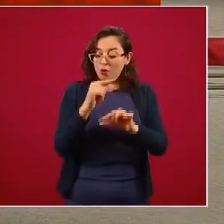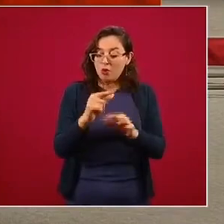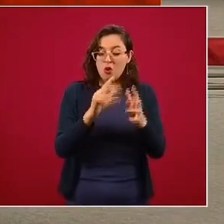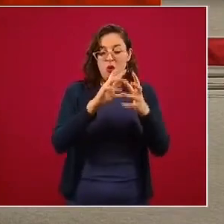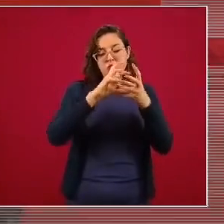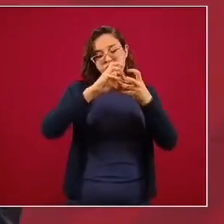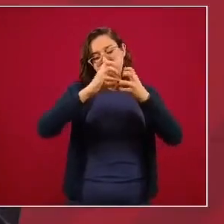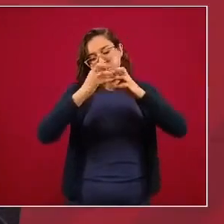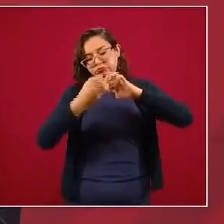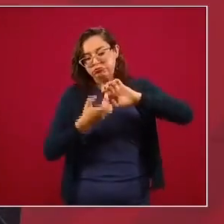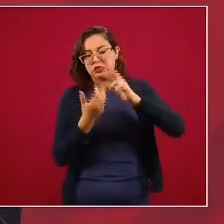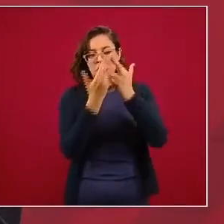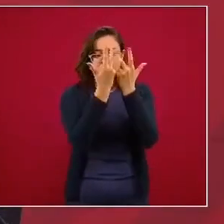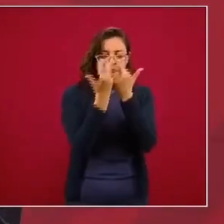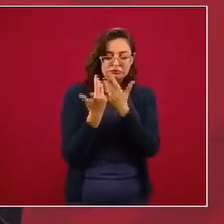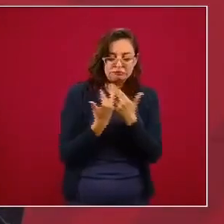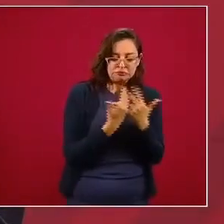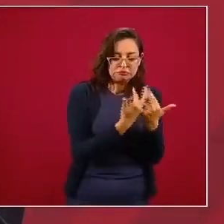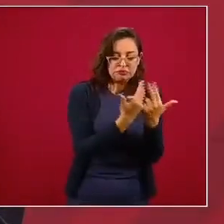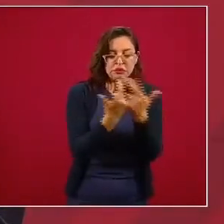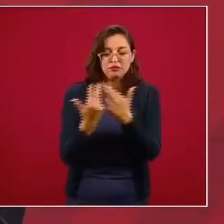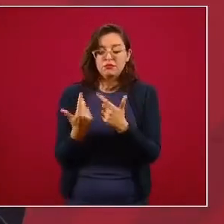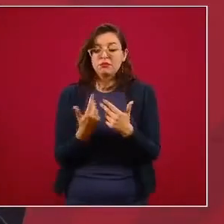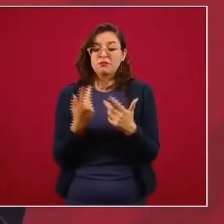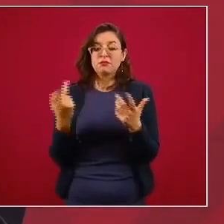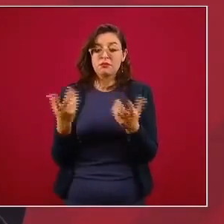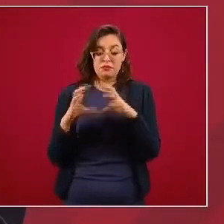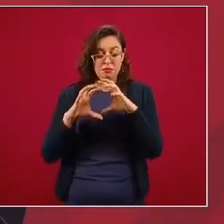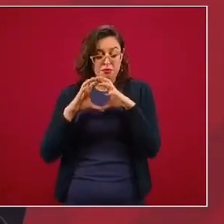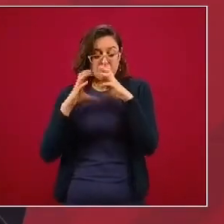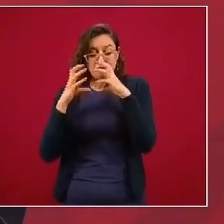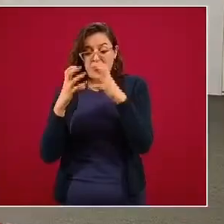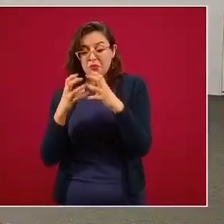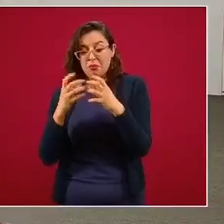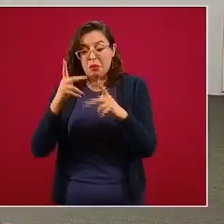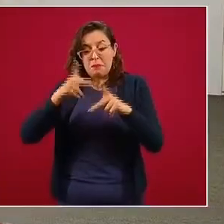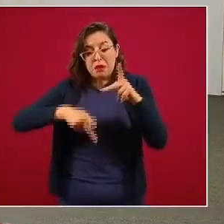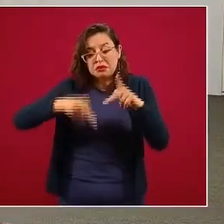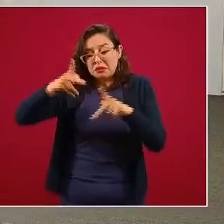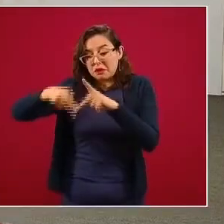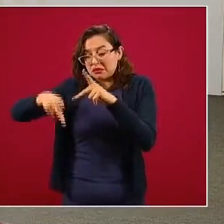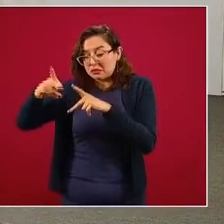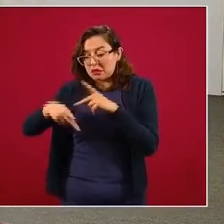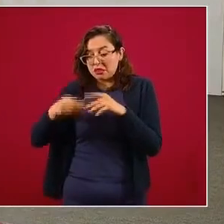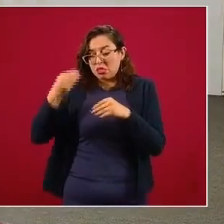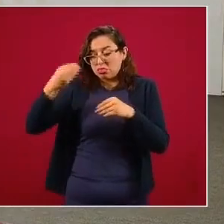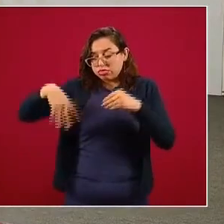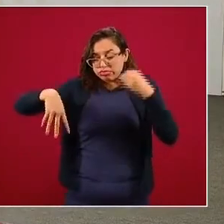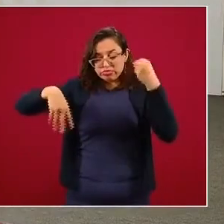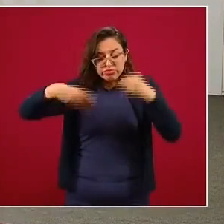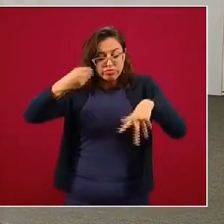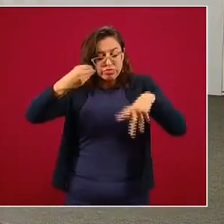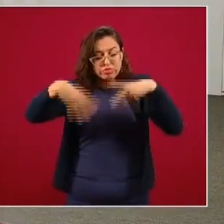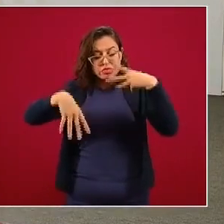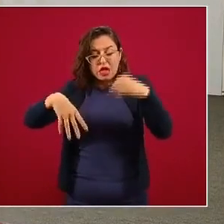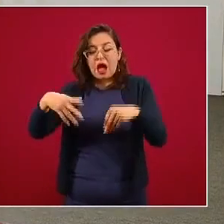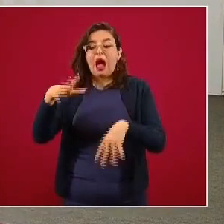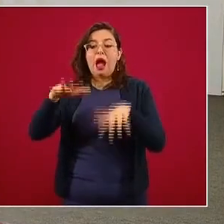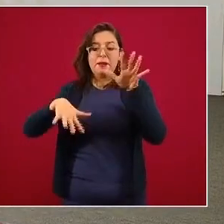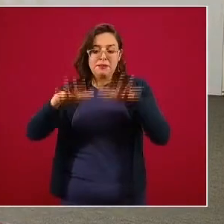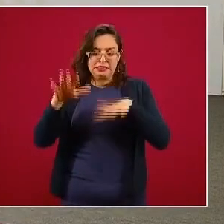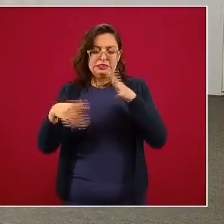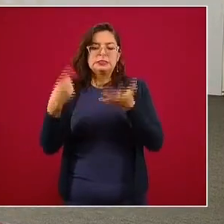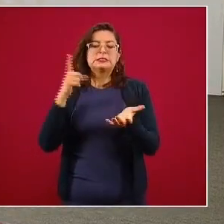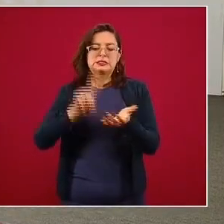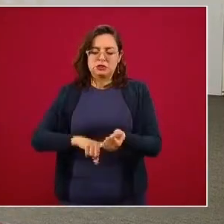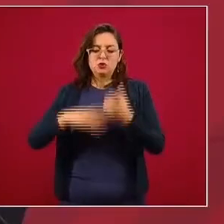hablando de millones de partículas virales, y los restos de sus proteínas y del material genético, el ARN, se quedan en